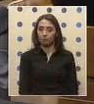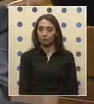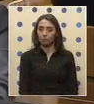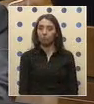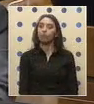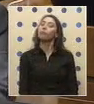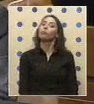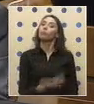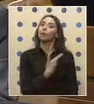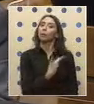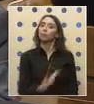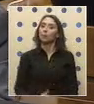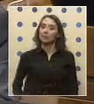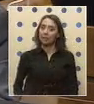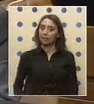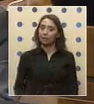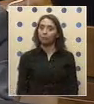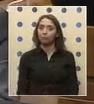Presidente,